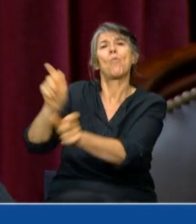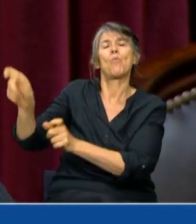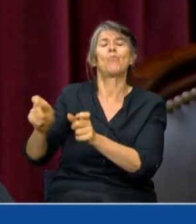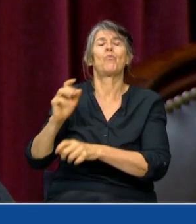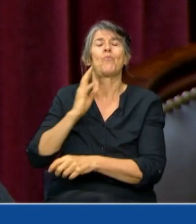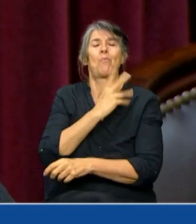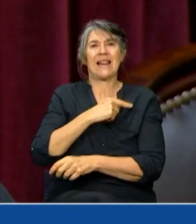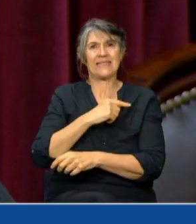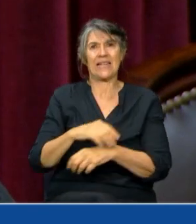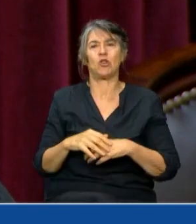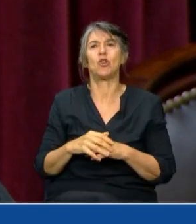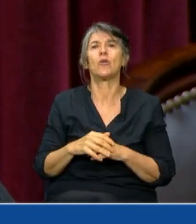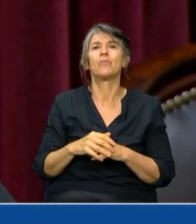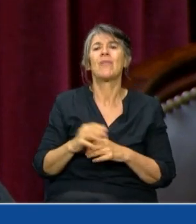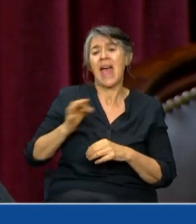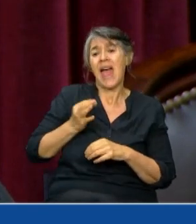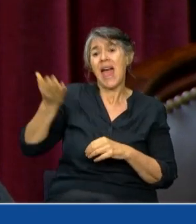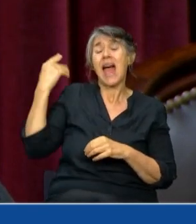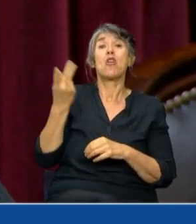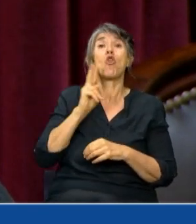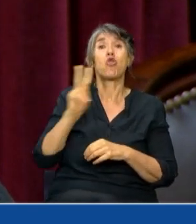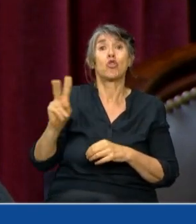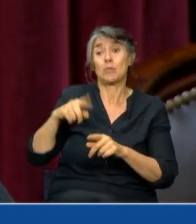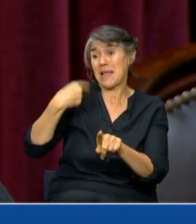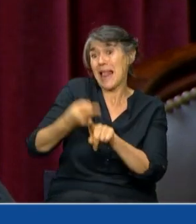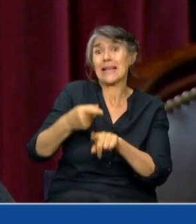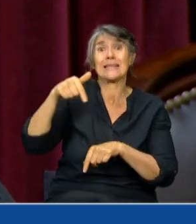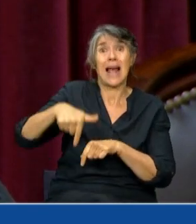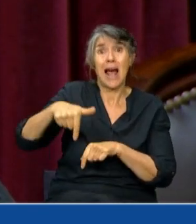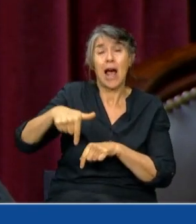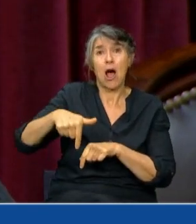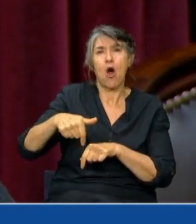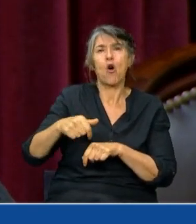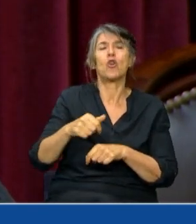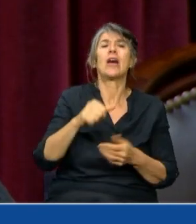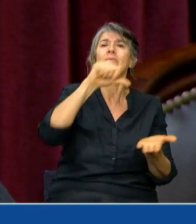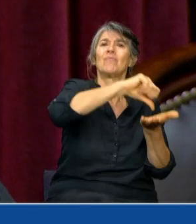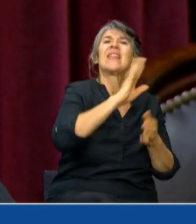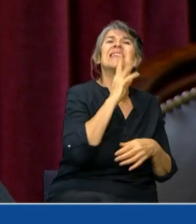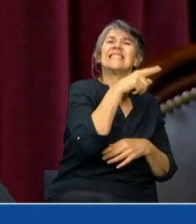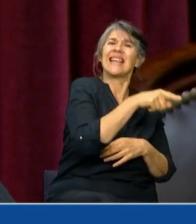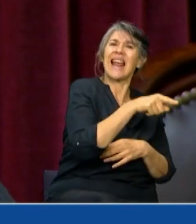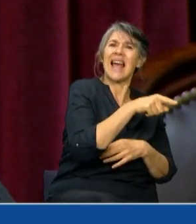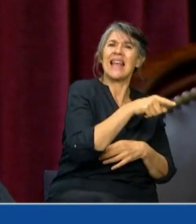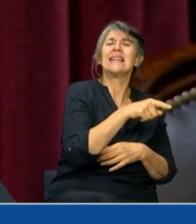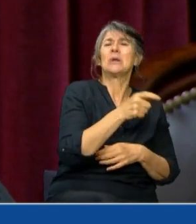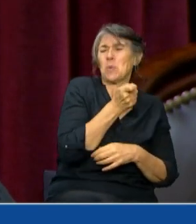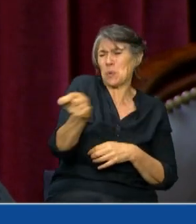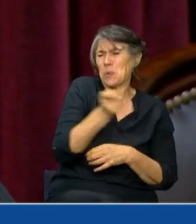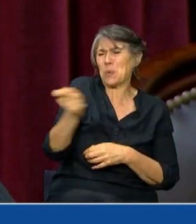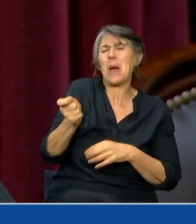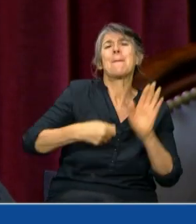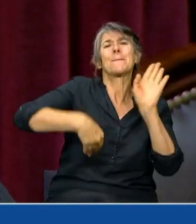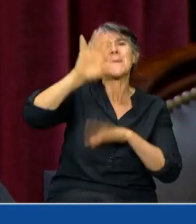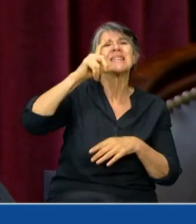año 2000 hasta la fecha, el Estado de Israel asesinó a más de 10.000 palestinos